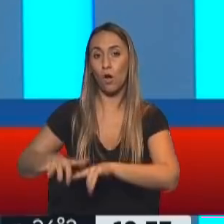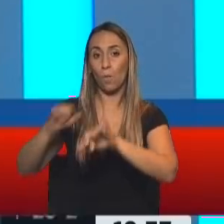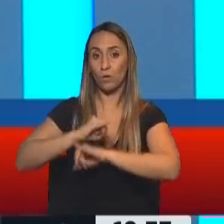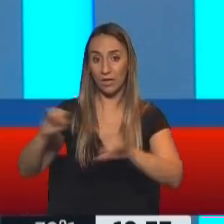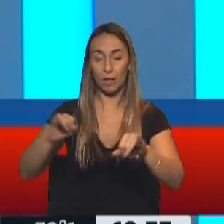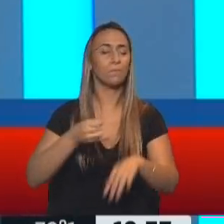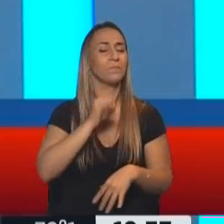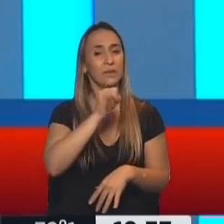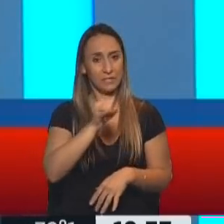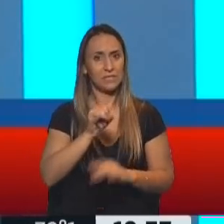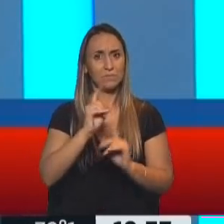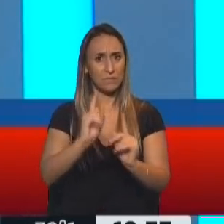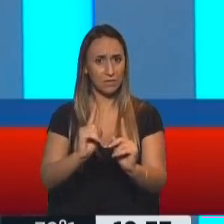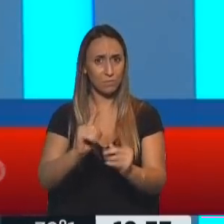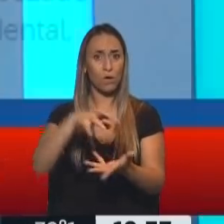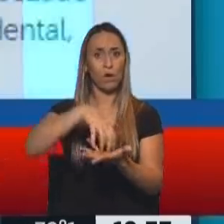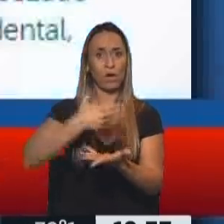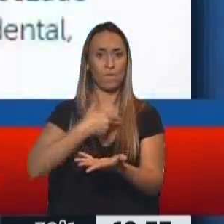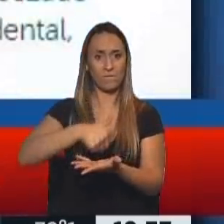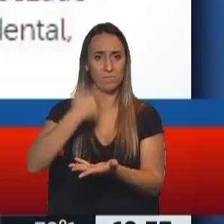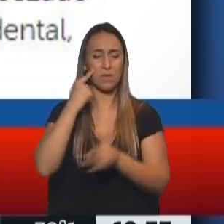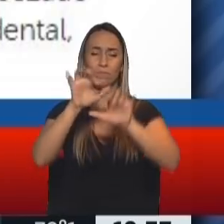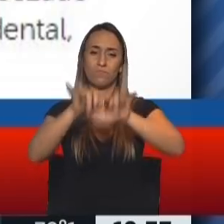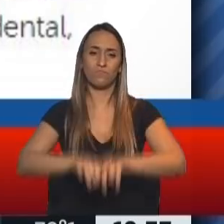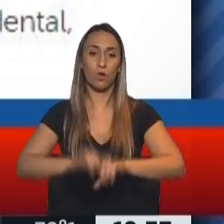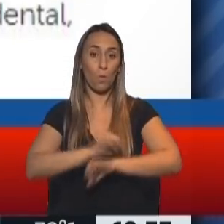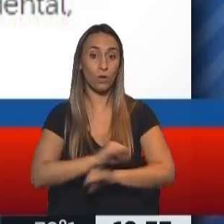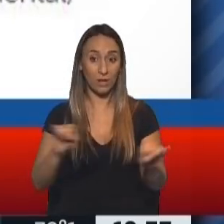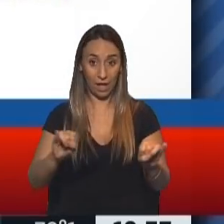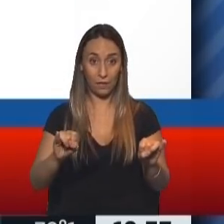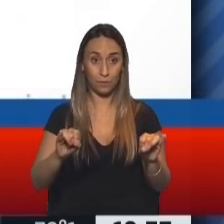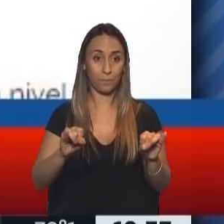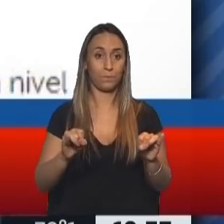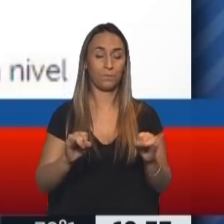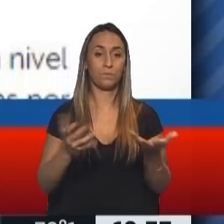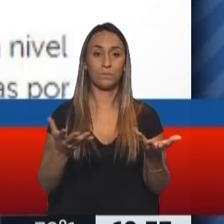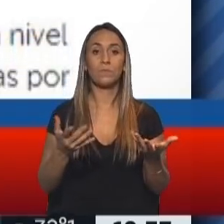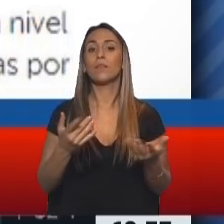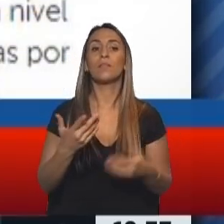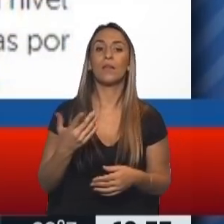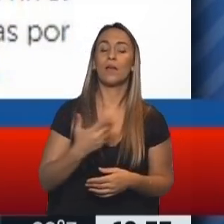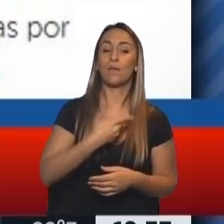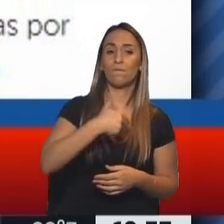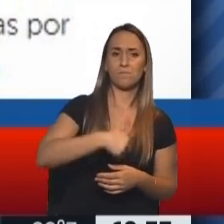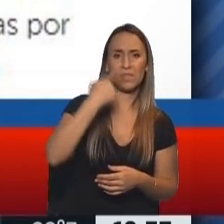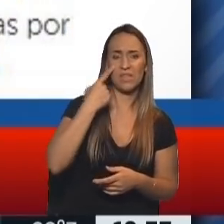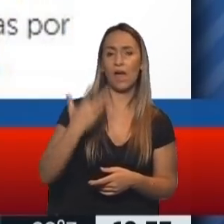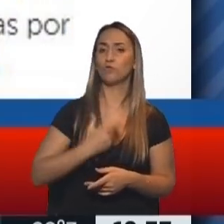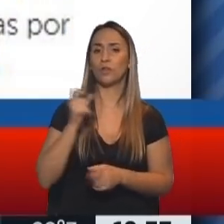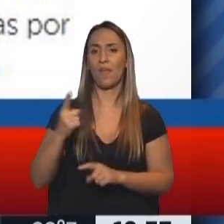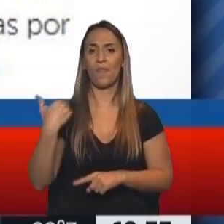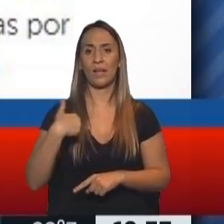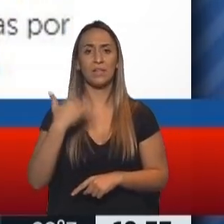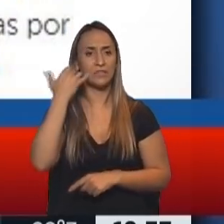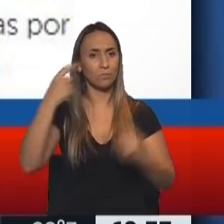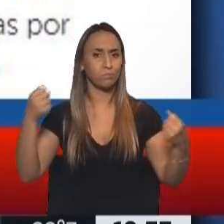Monetario Internacional ratifica este comunicado del Gobierno de la Nación, diciendo, bueno, el Fondo Monetario y las autoridades argentinas llegan a un acuerdo